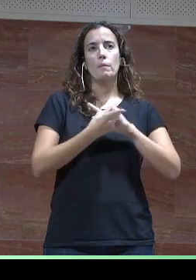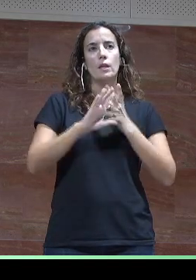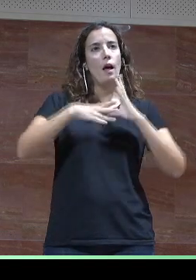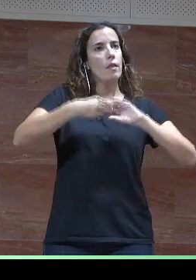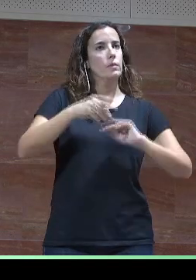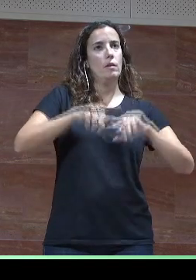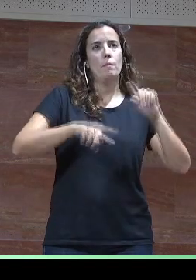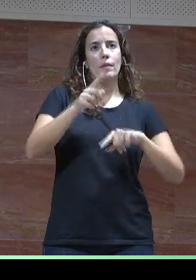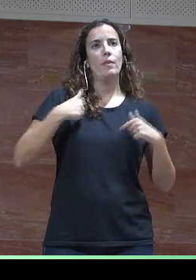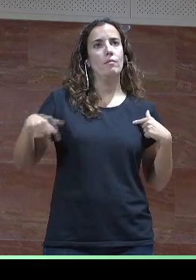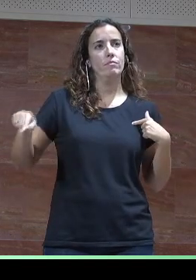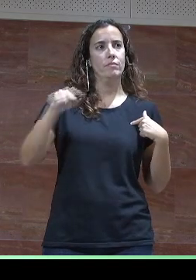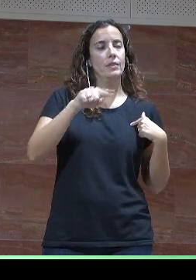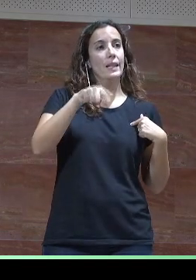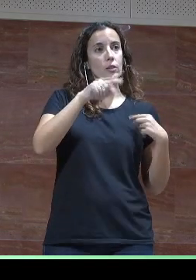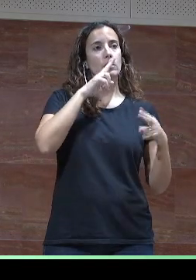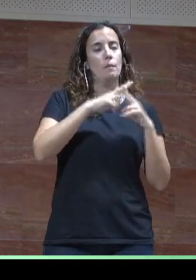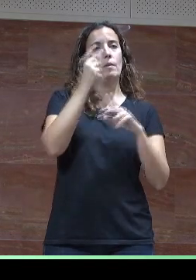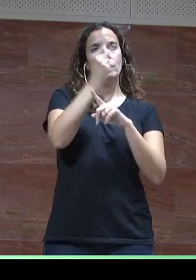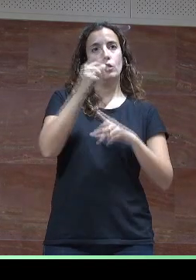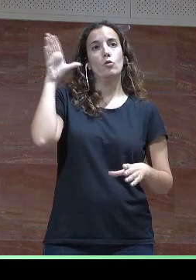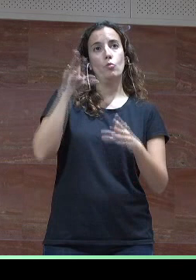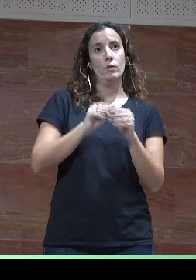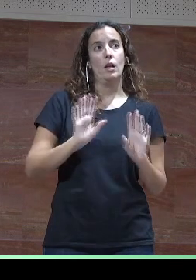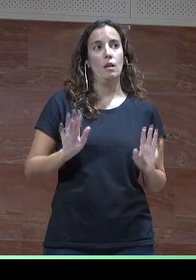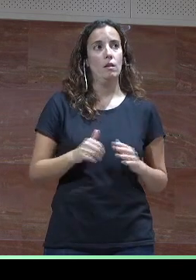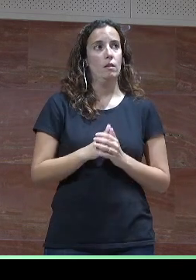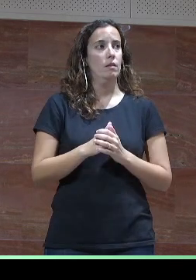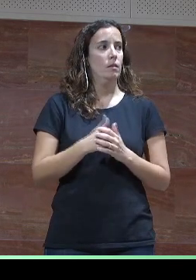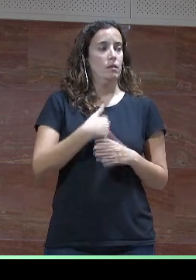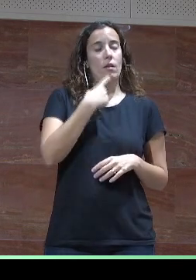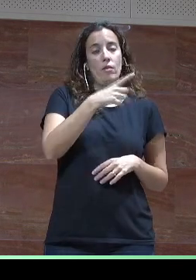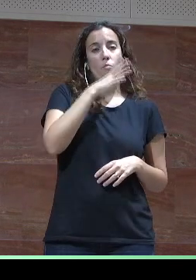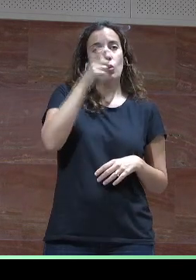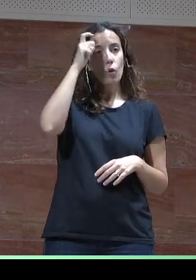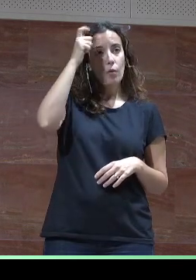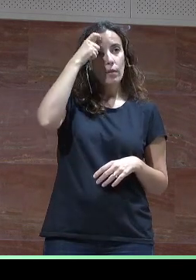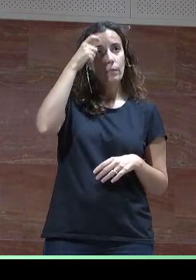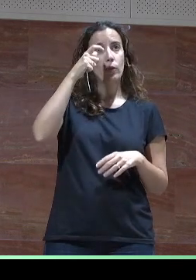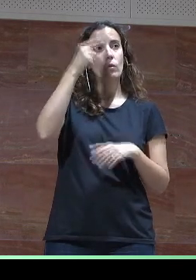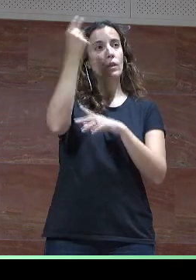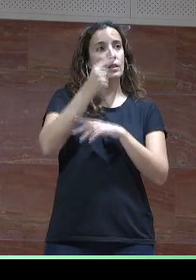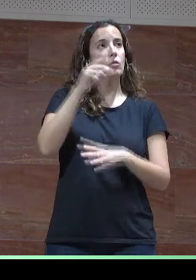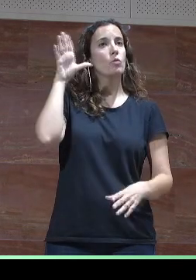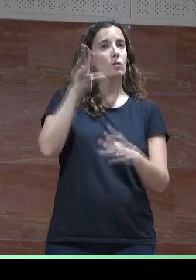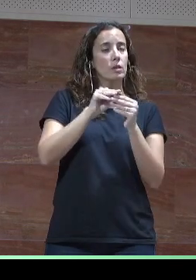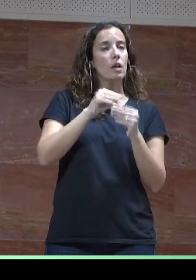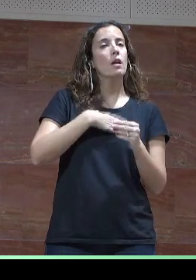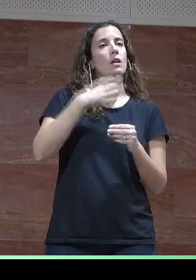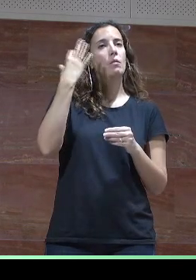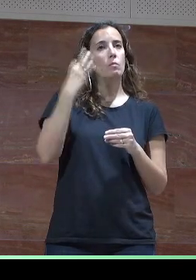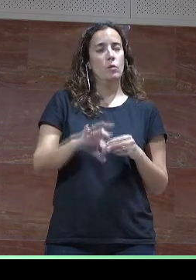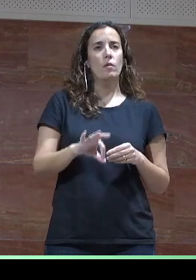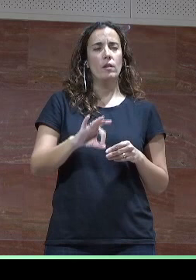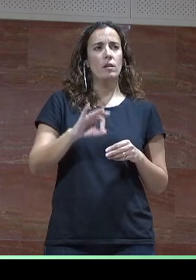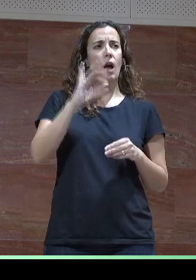nuestros cambios. Esto es diseño universal y esto es lo que yo creo que estáis hablando un poco. Lo digo porque este concepto de diseño universal se puede encontrar,